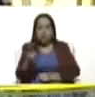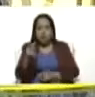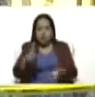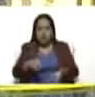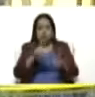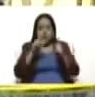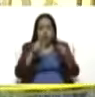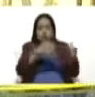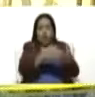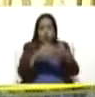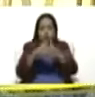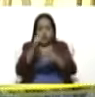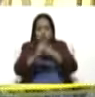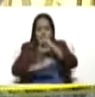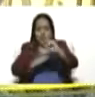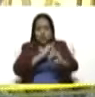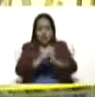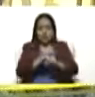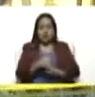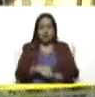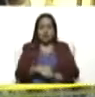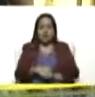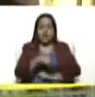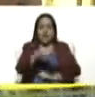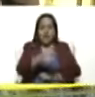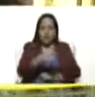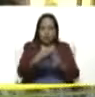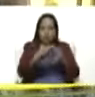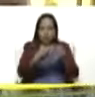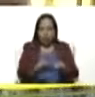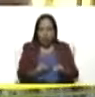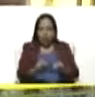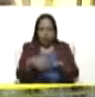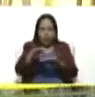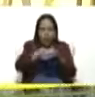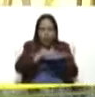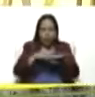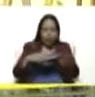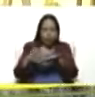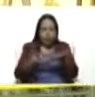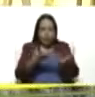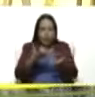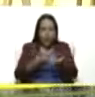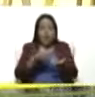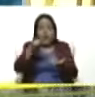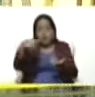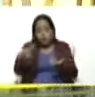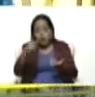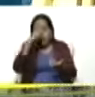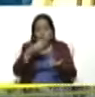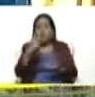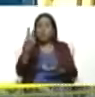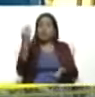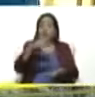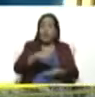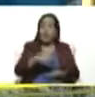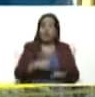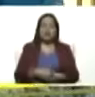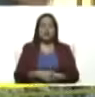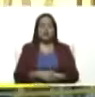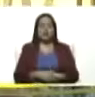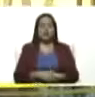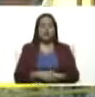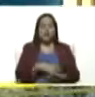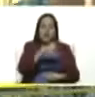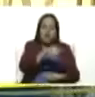organizaciones internacionales. Esos tostadores, el año que viene certificaremos dos más. Entonces, ahí está el truco,